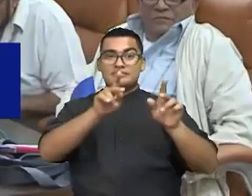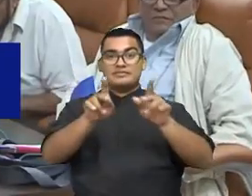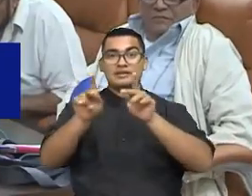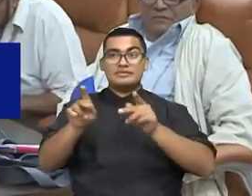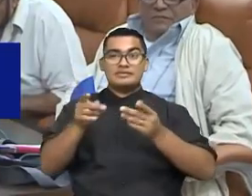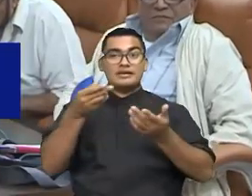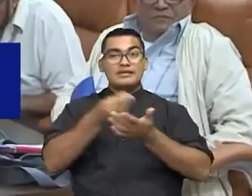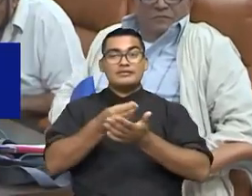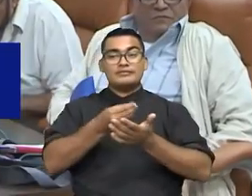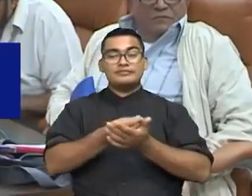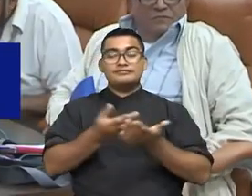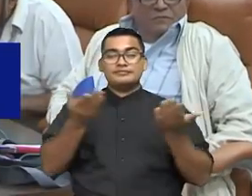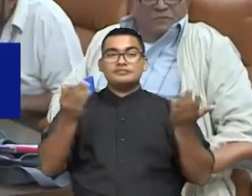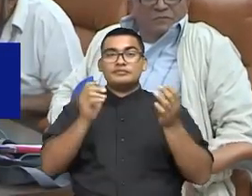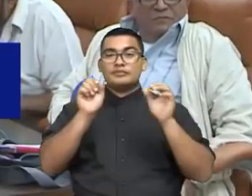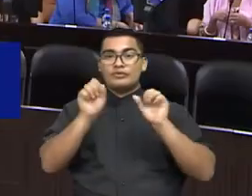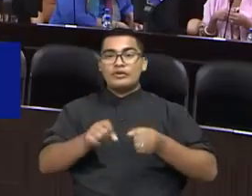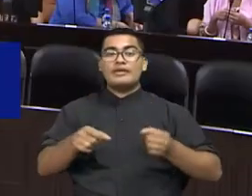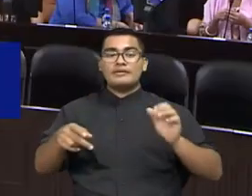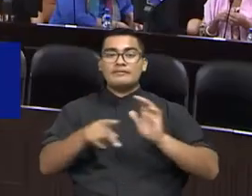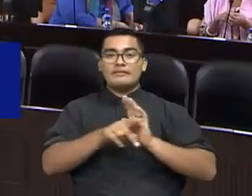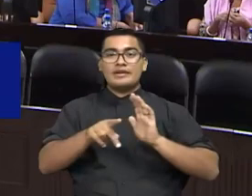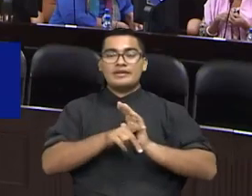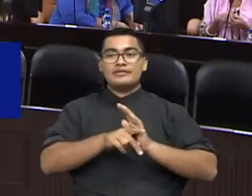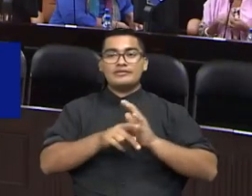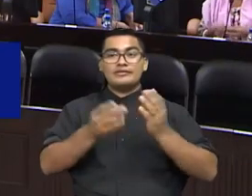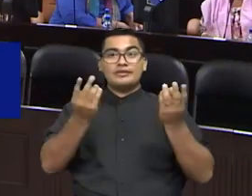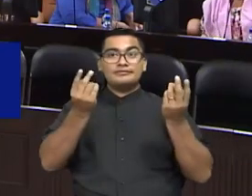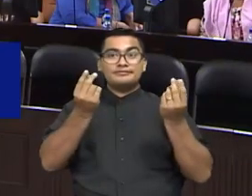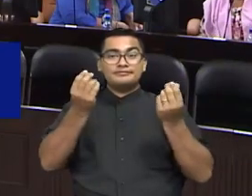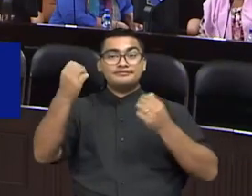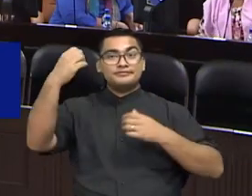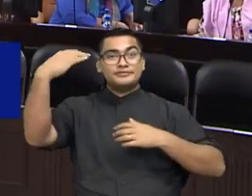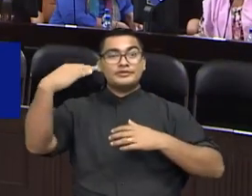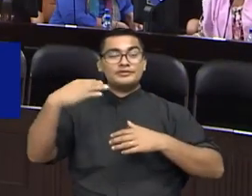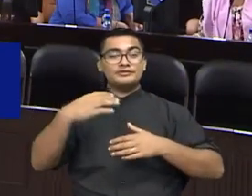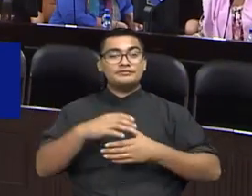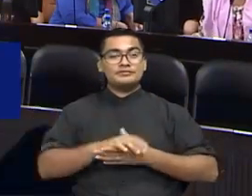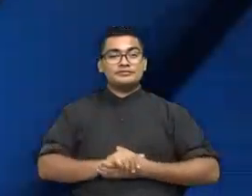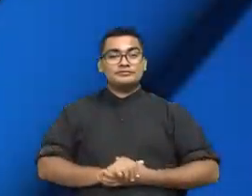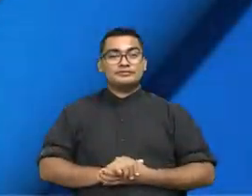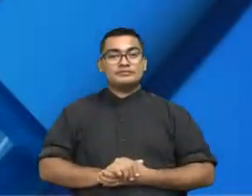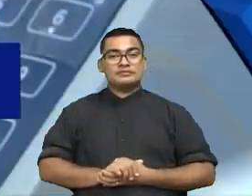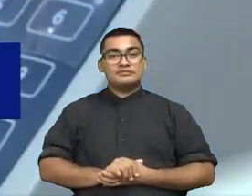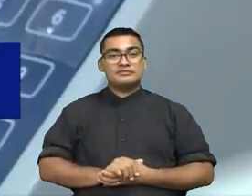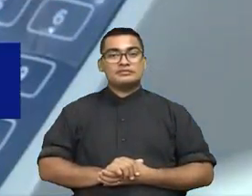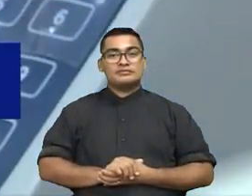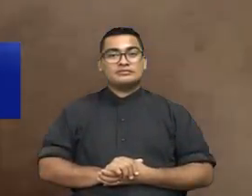consumidores pongan en riesgo la estabilidad del sistema energético.